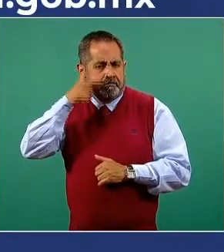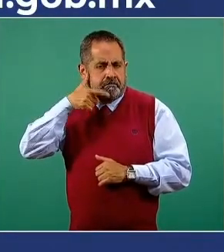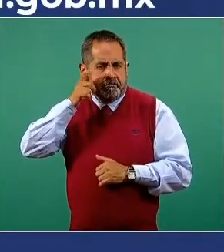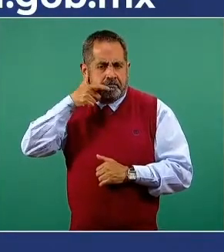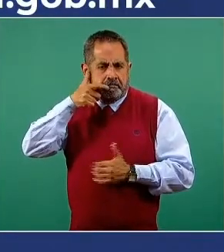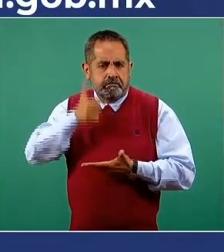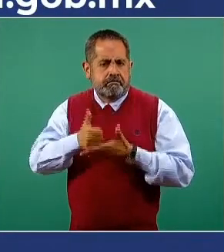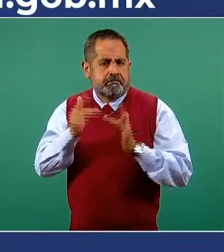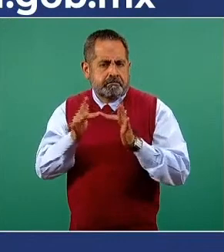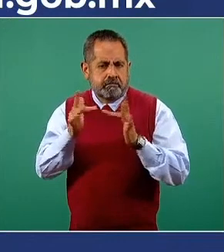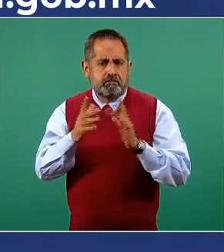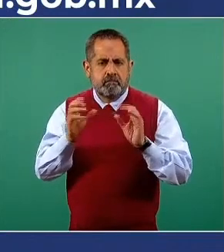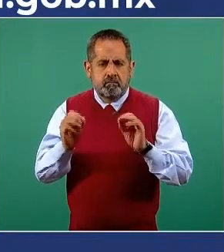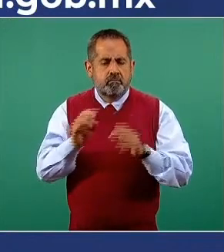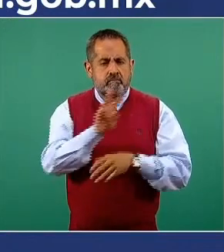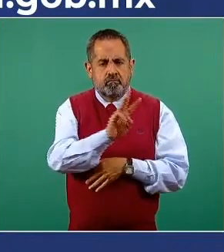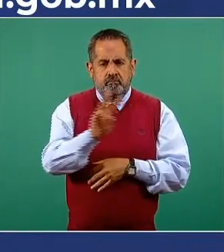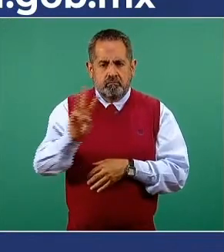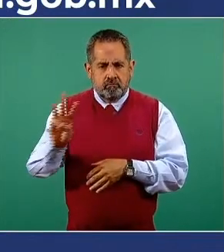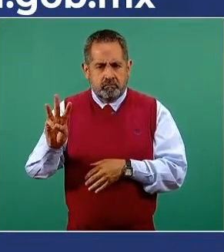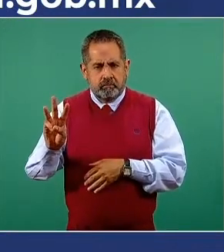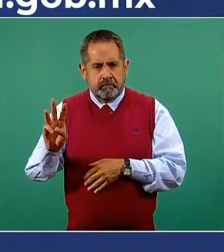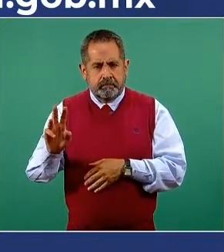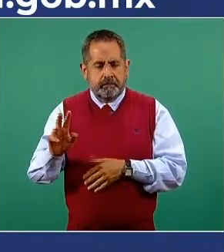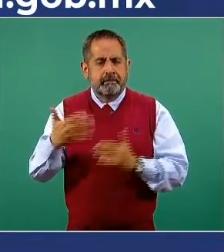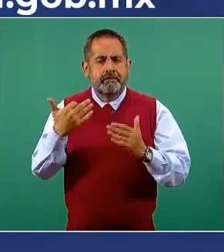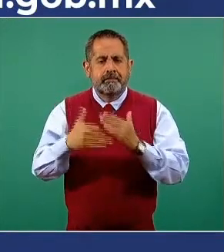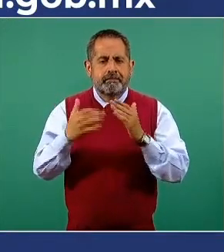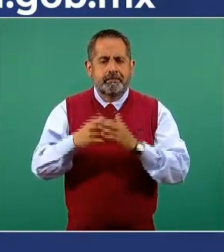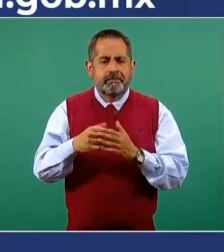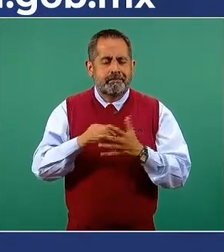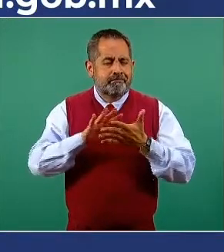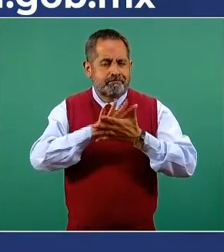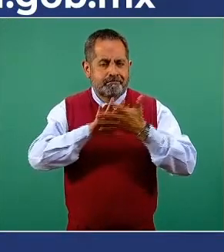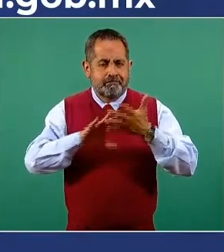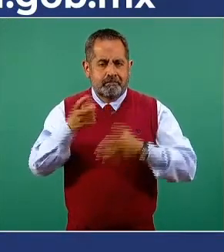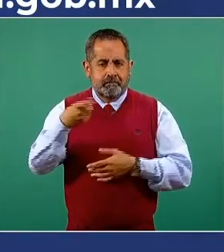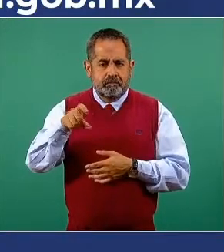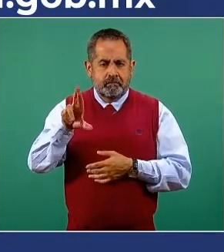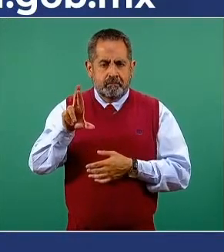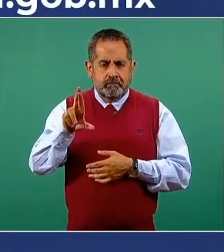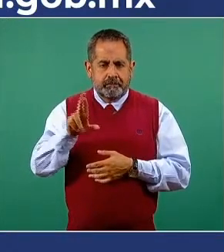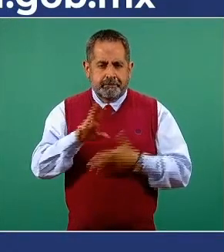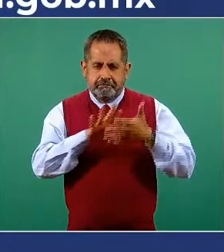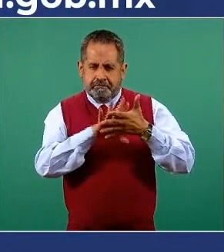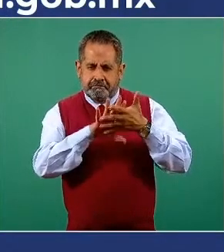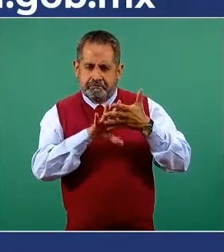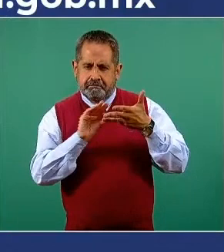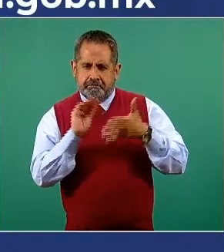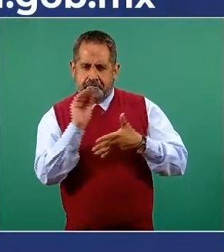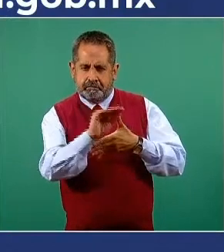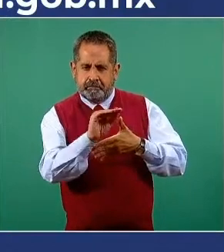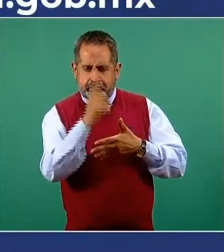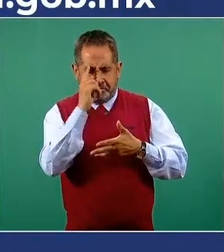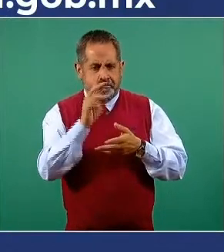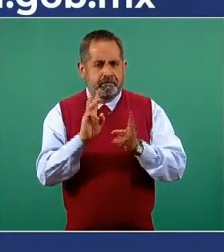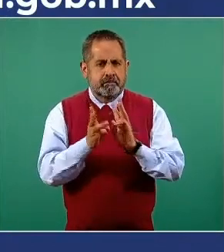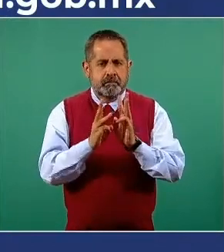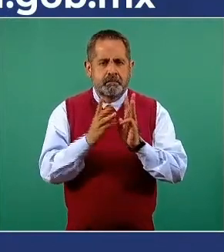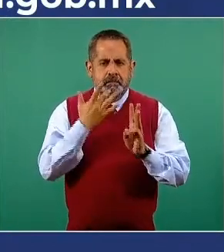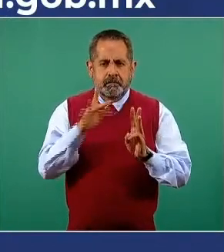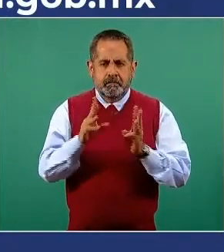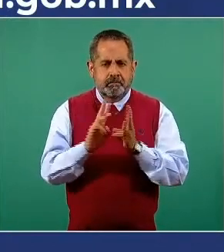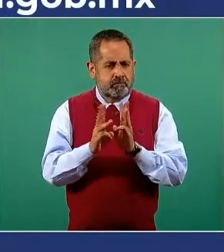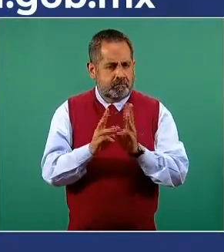de contacto. Por cierto, omitimos poner el código QR de la aplicación de WhatsApp para